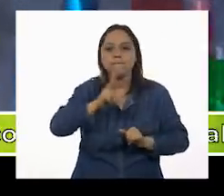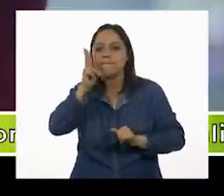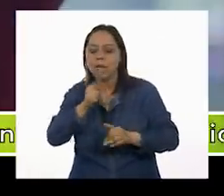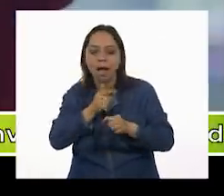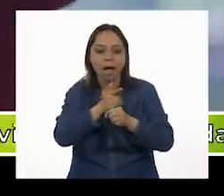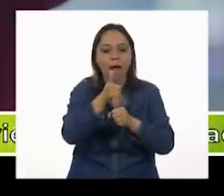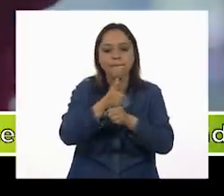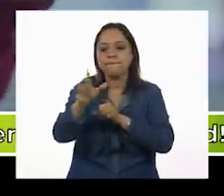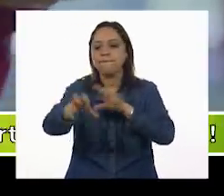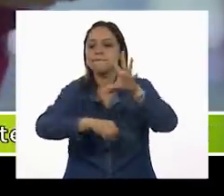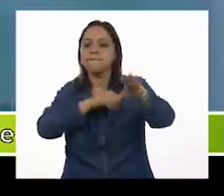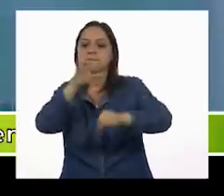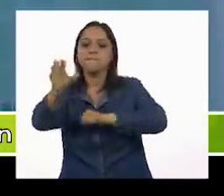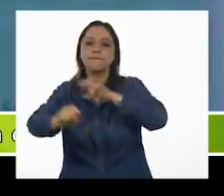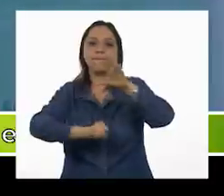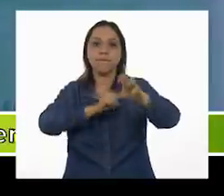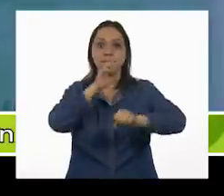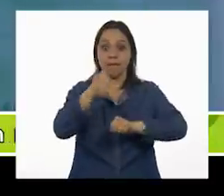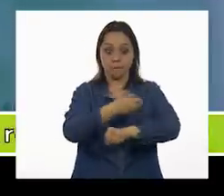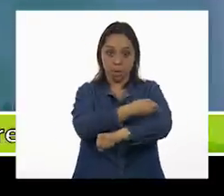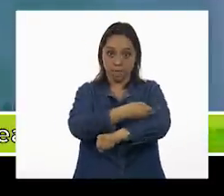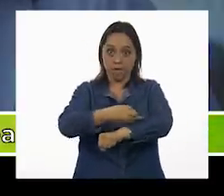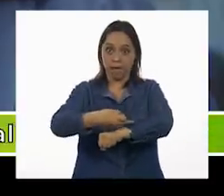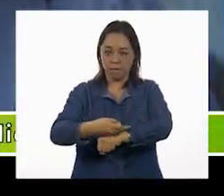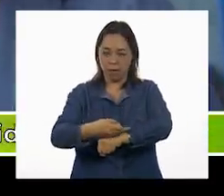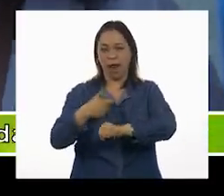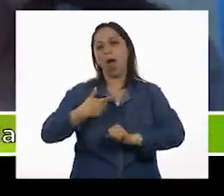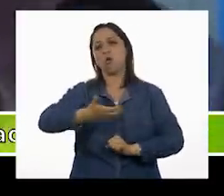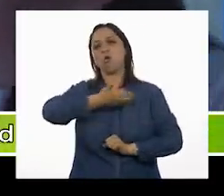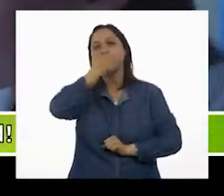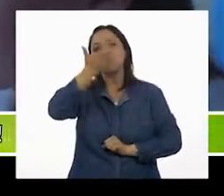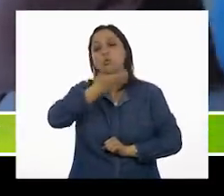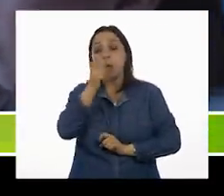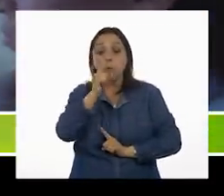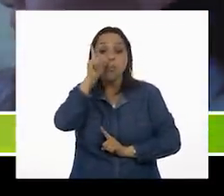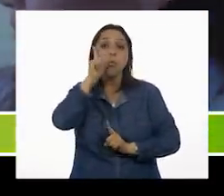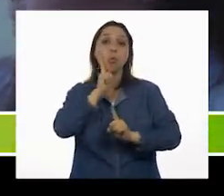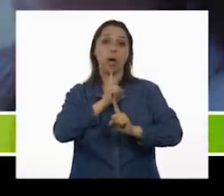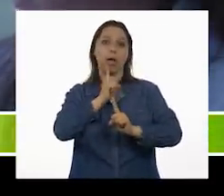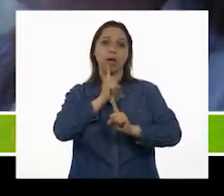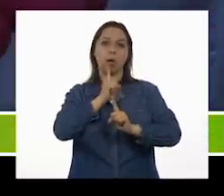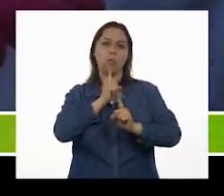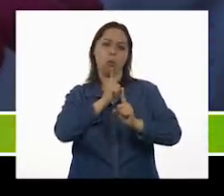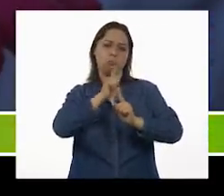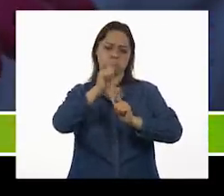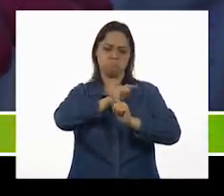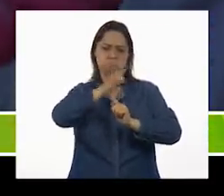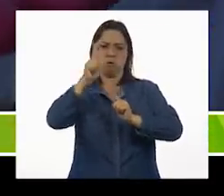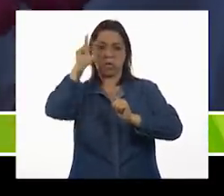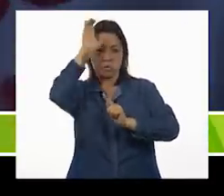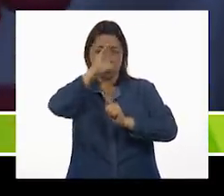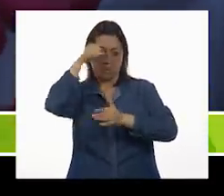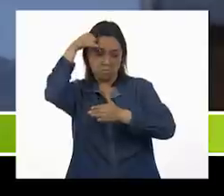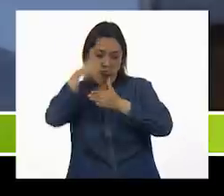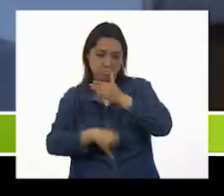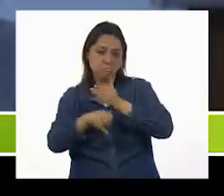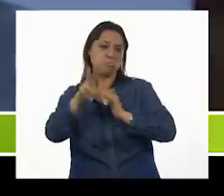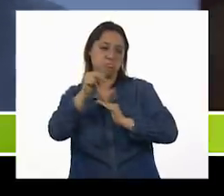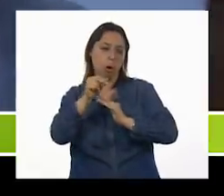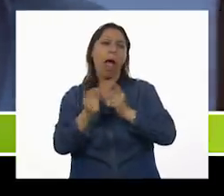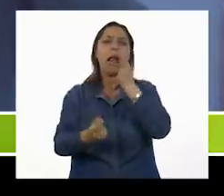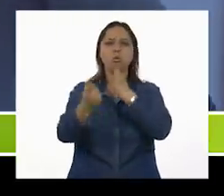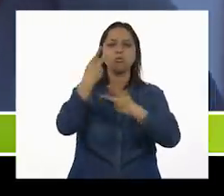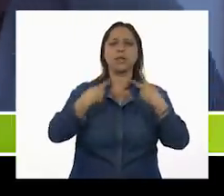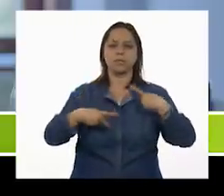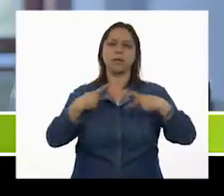me encontraba a mi paso. En mi familia no era tan común que alguna mujer estudiara profesionalmente alguna ciencia y nunca faltó el